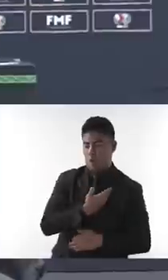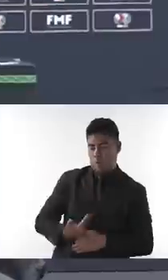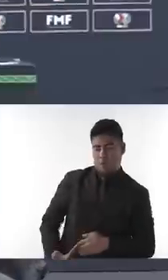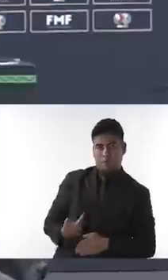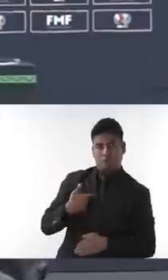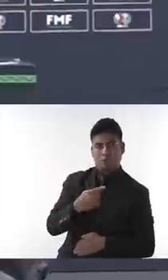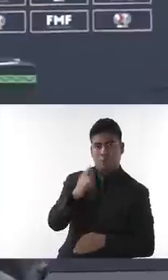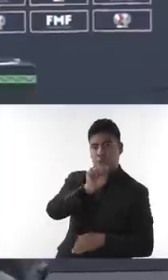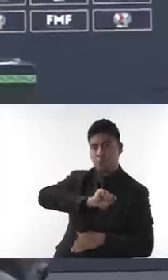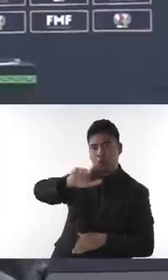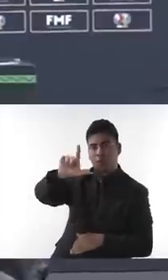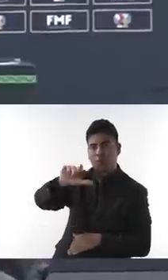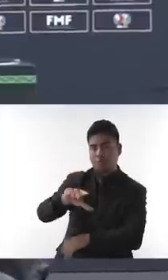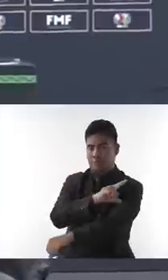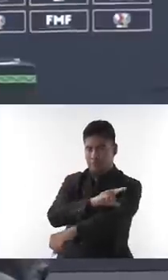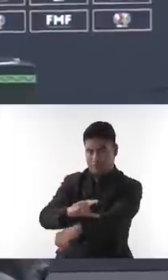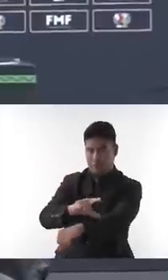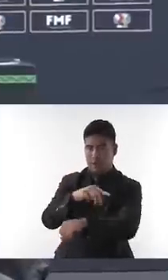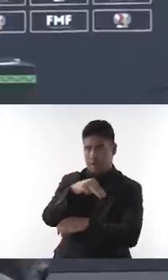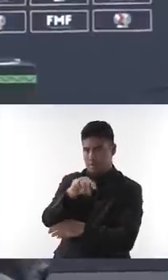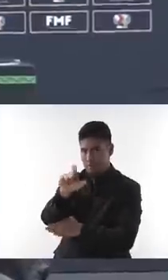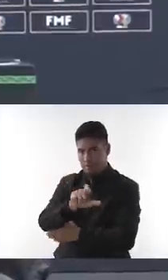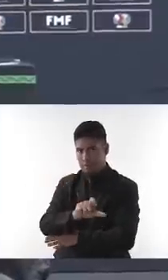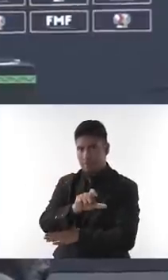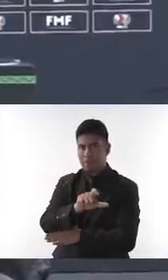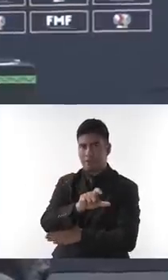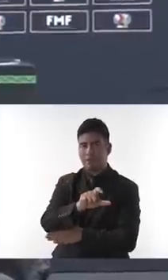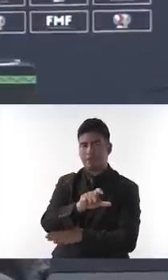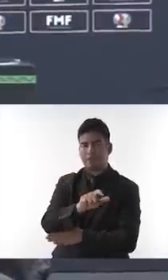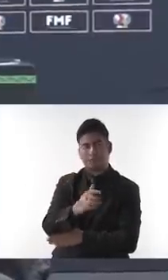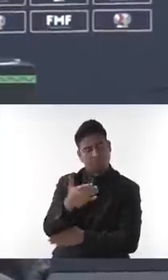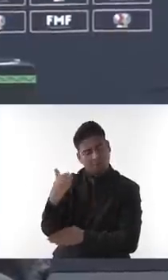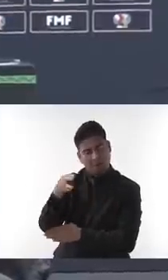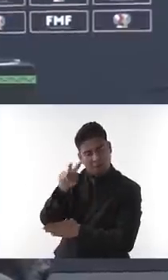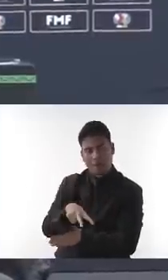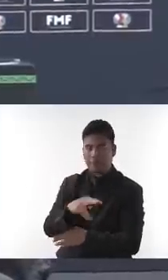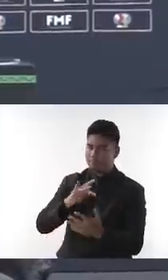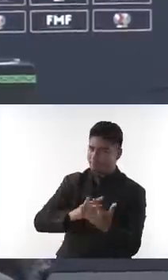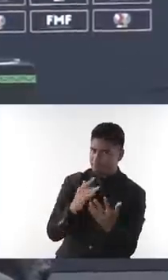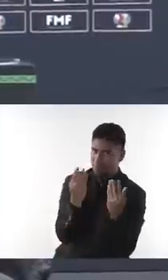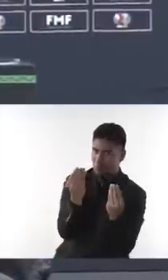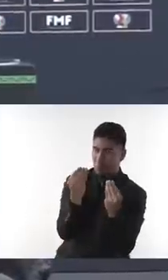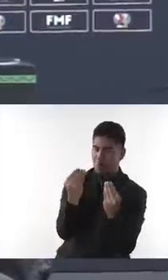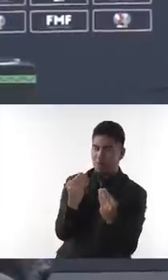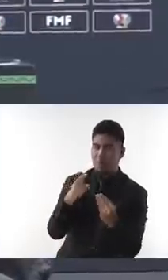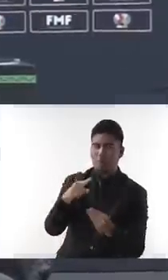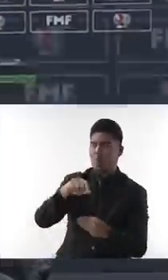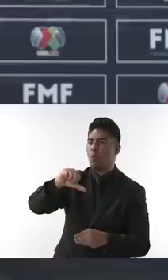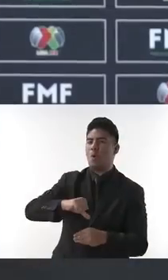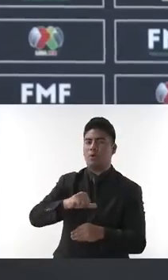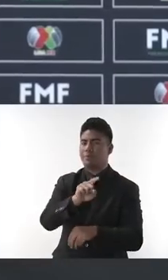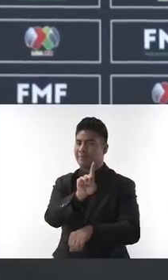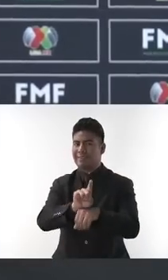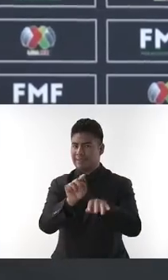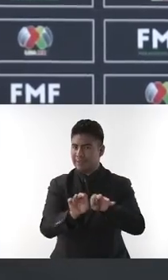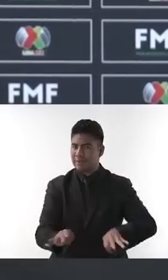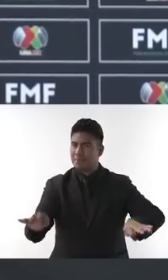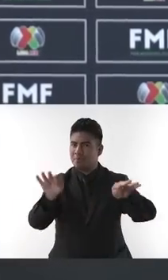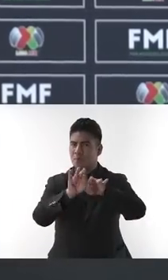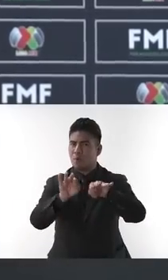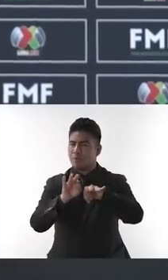presidente ejecutivo de la Liga MX, mi querido Mikel. Muchas gracias por acompañarnos en este día